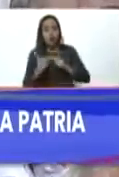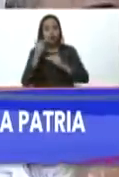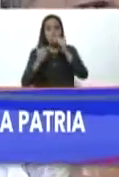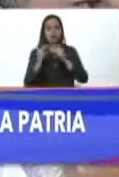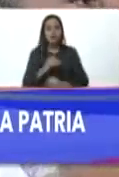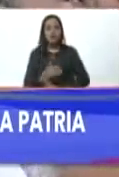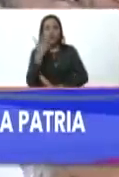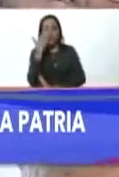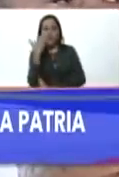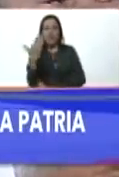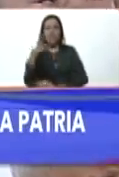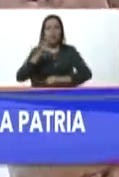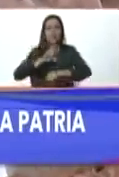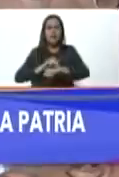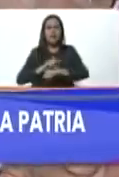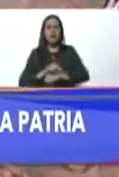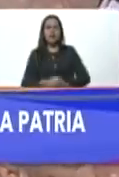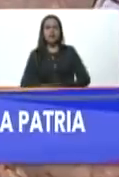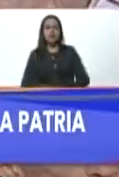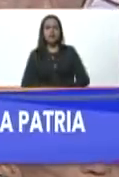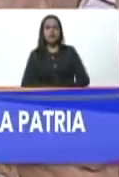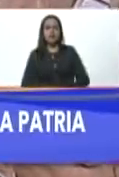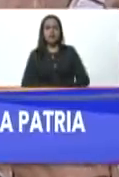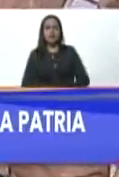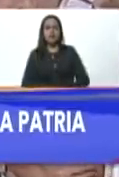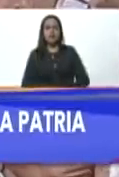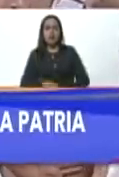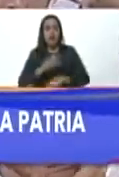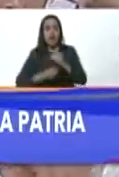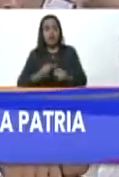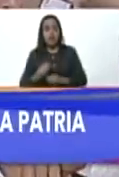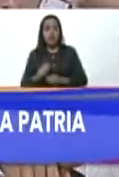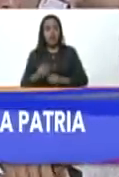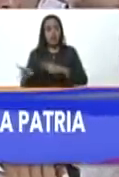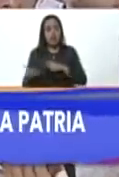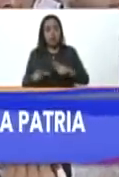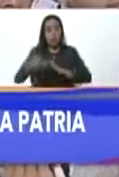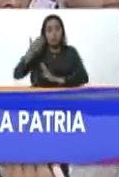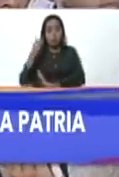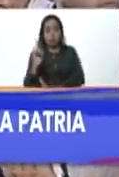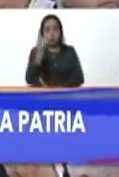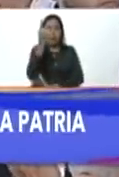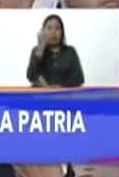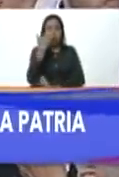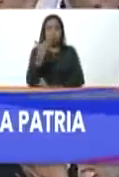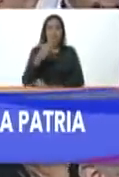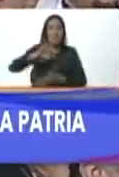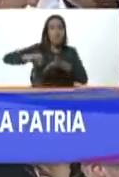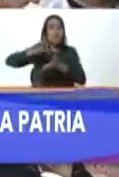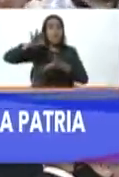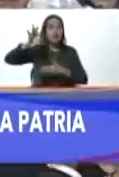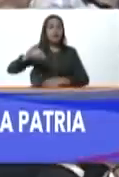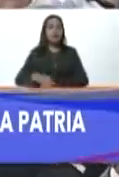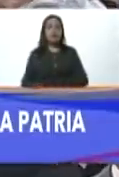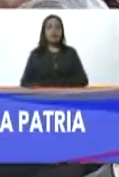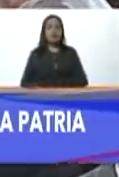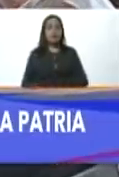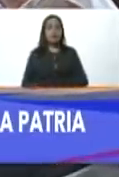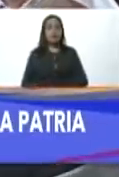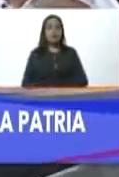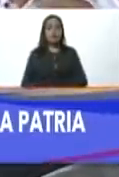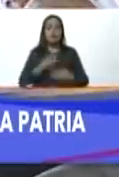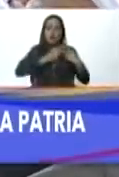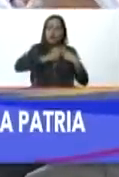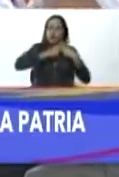ese frente de médicos y de médicas, que vayan a la vanguardia del espíritu de